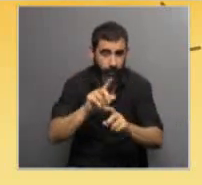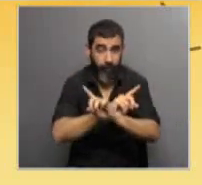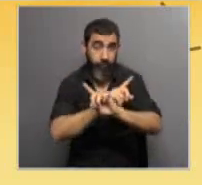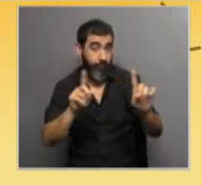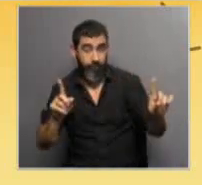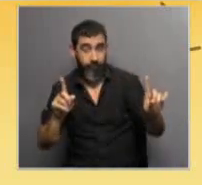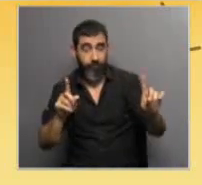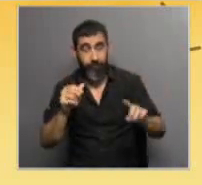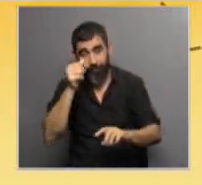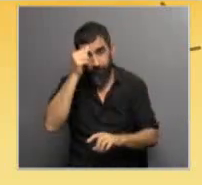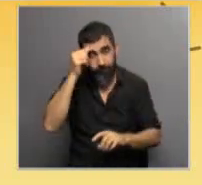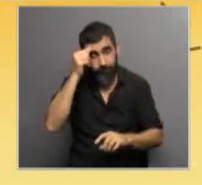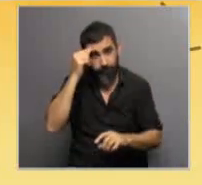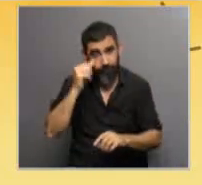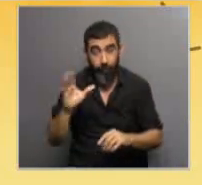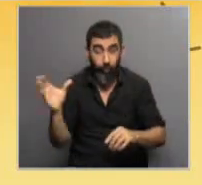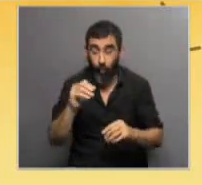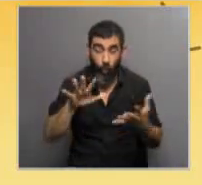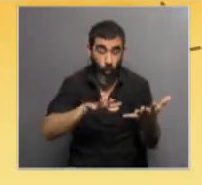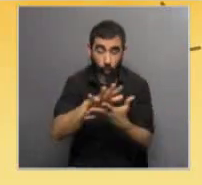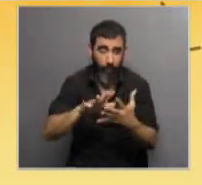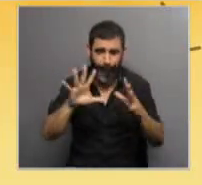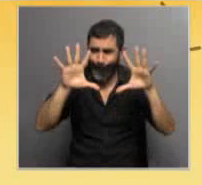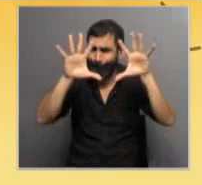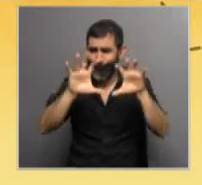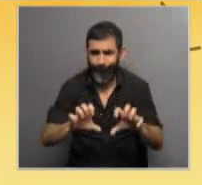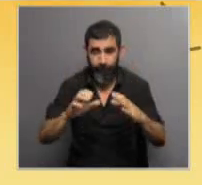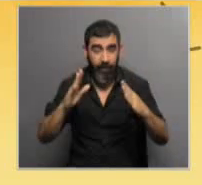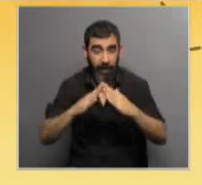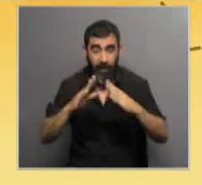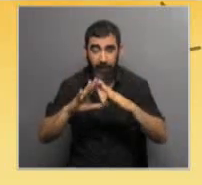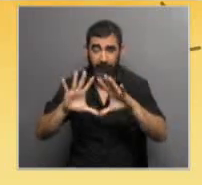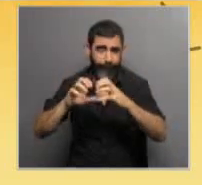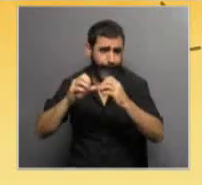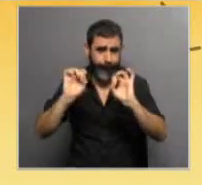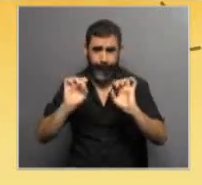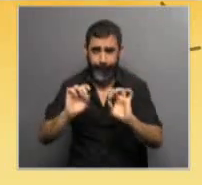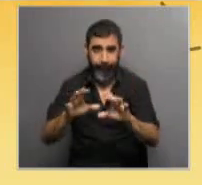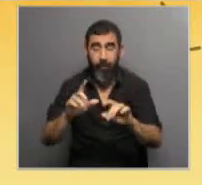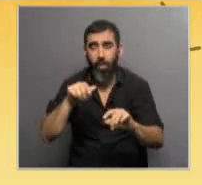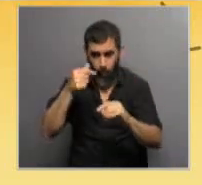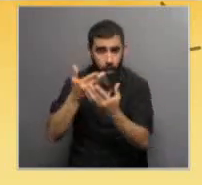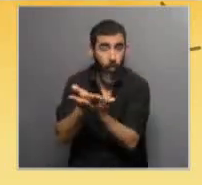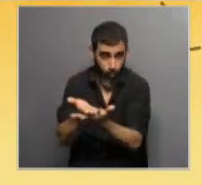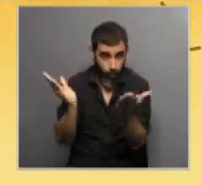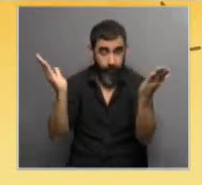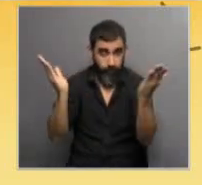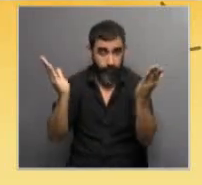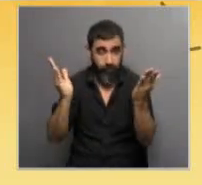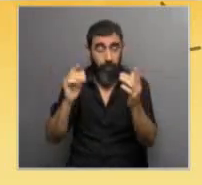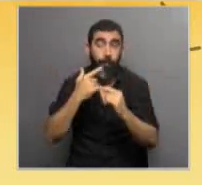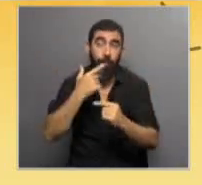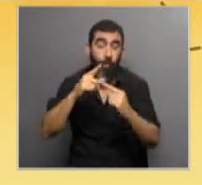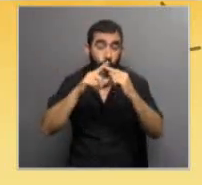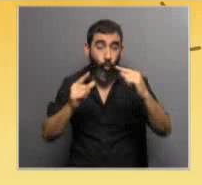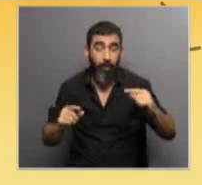a todos los lugares que se están haciendo pedazos en las casas pero después de una tormenta